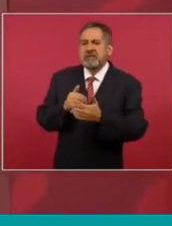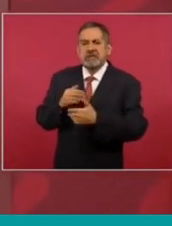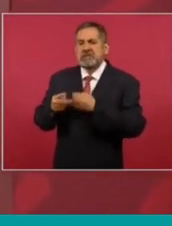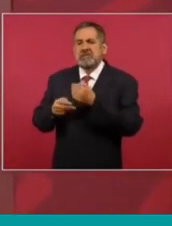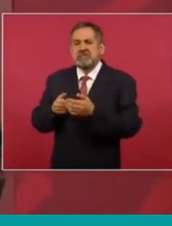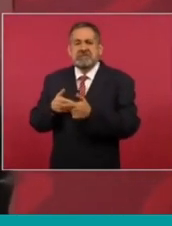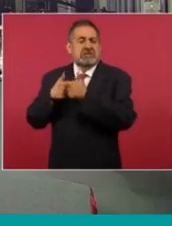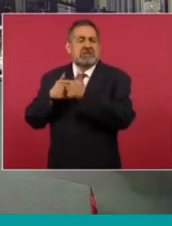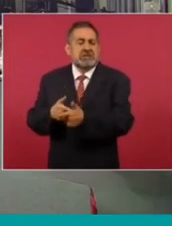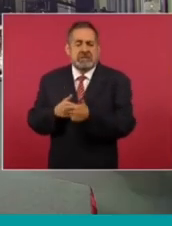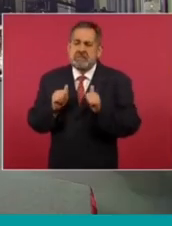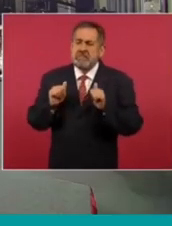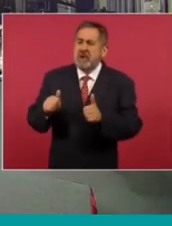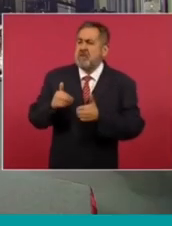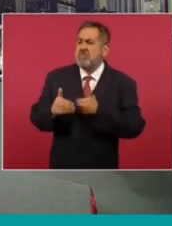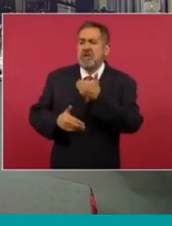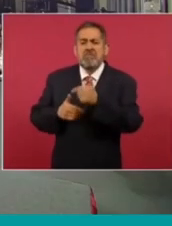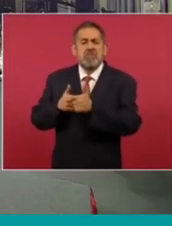ilesos